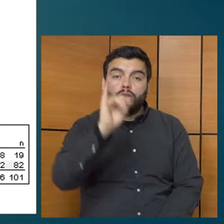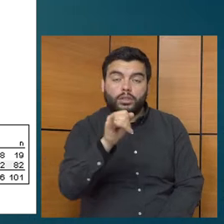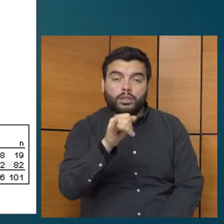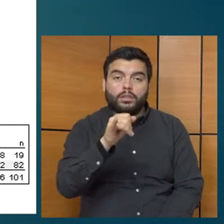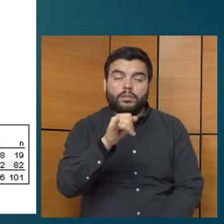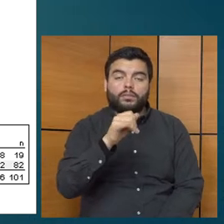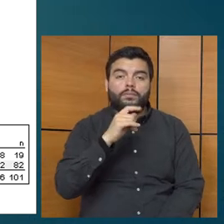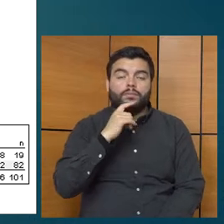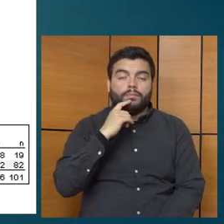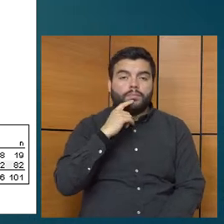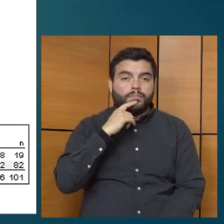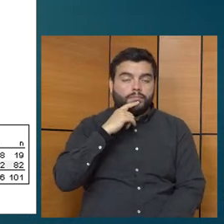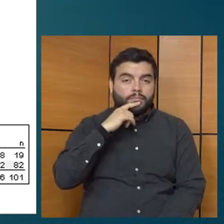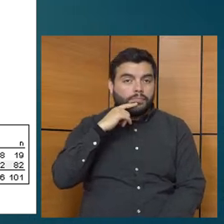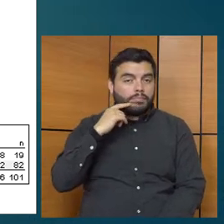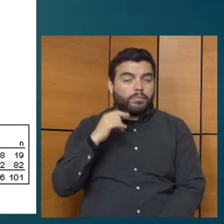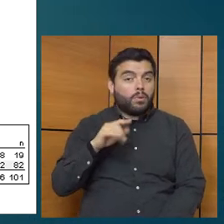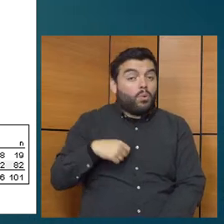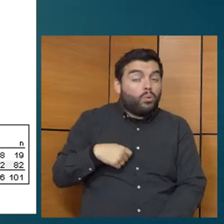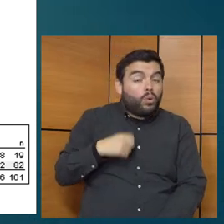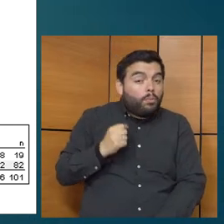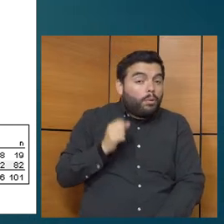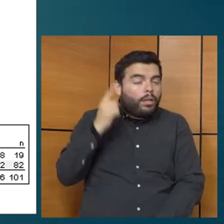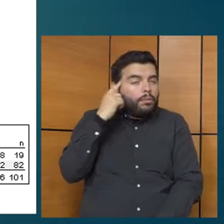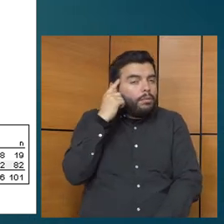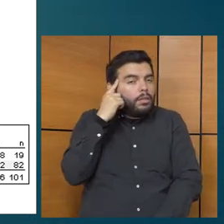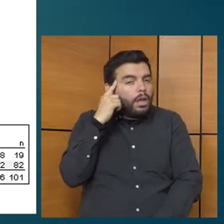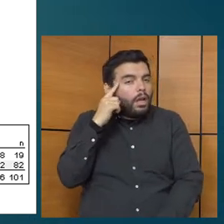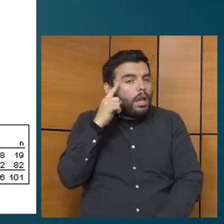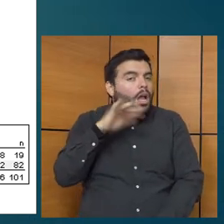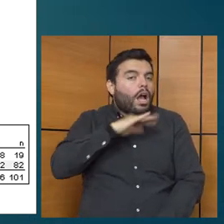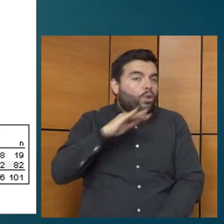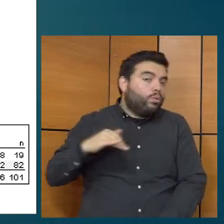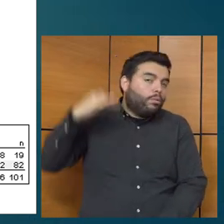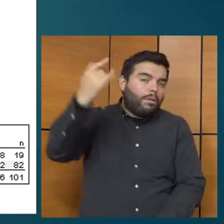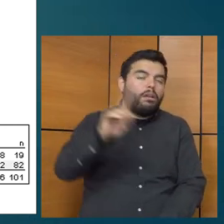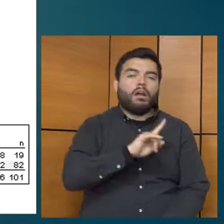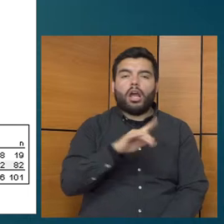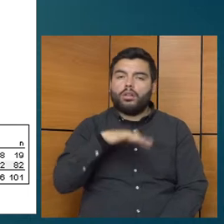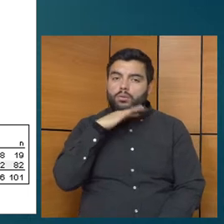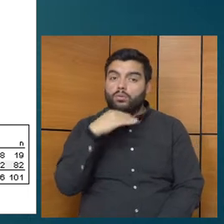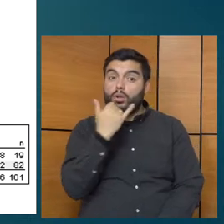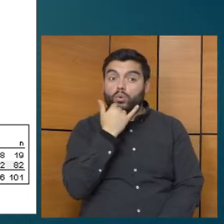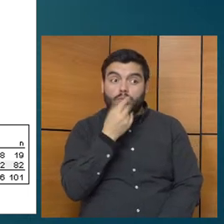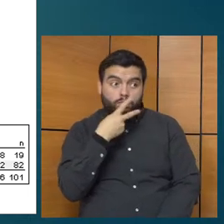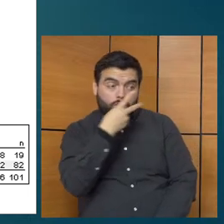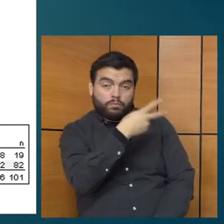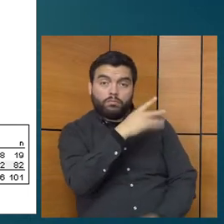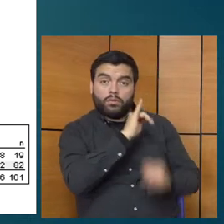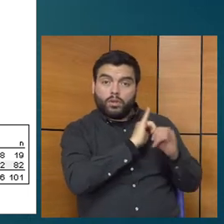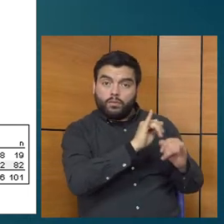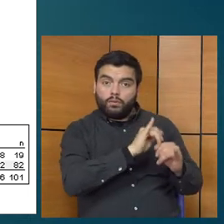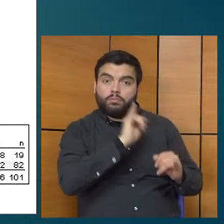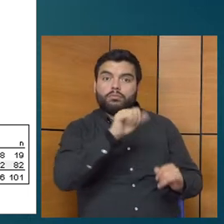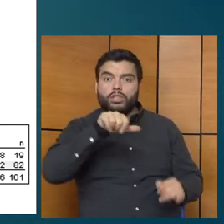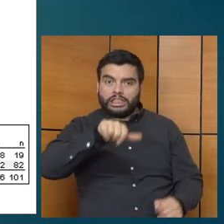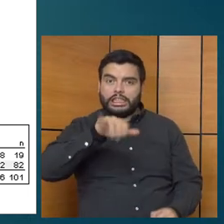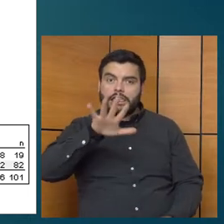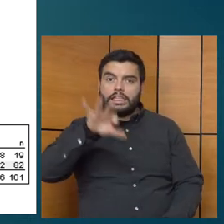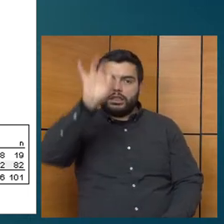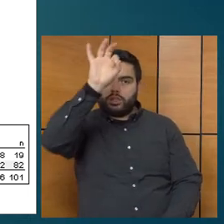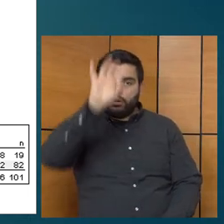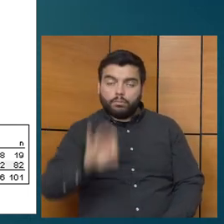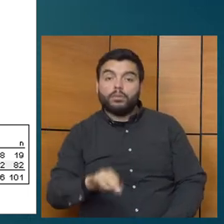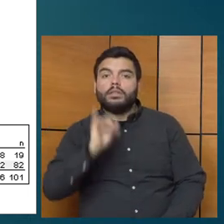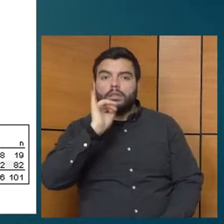que uno puede tender a pensar que las personas mayores no usan YouTube, pues bueno, vemos que un 65% sí la usa. Por